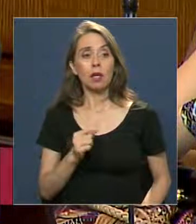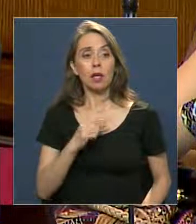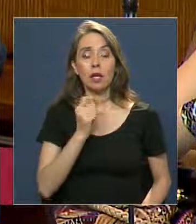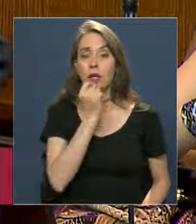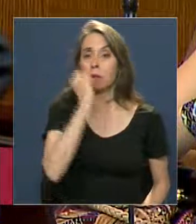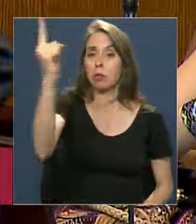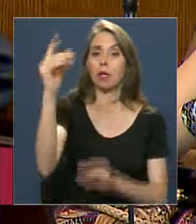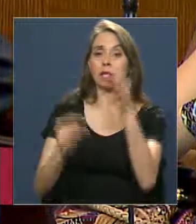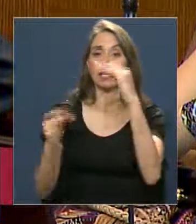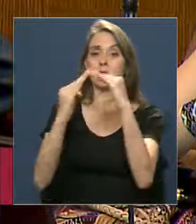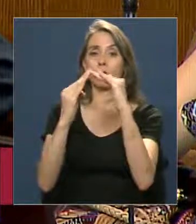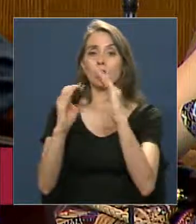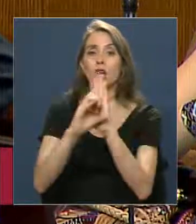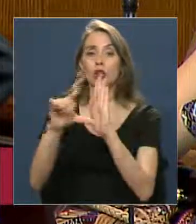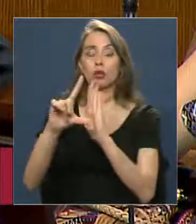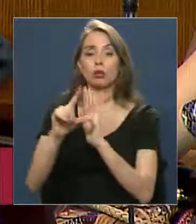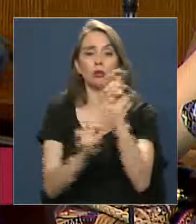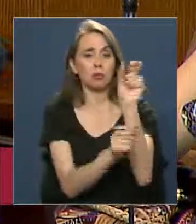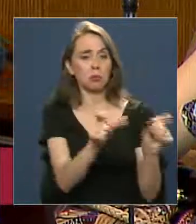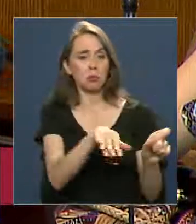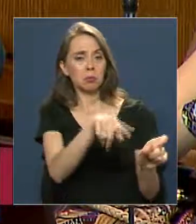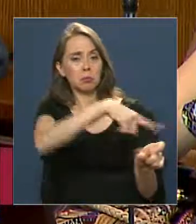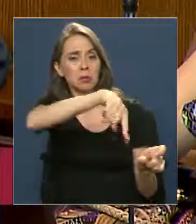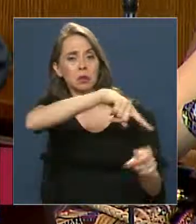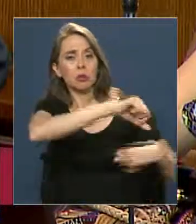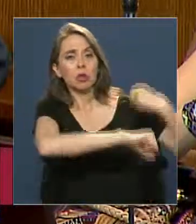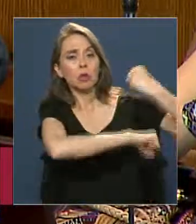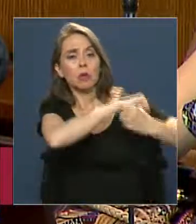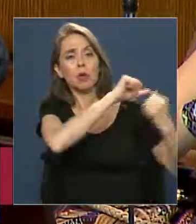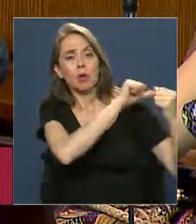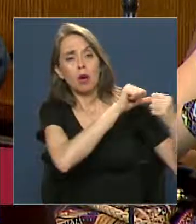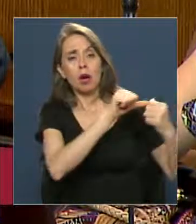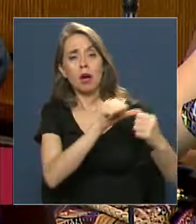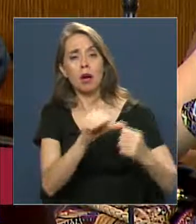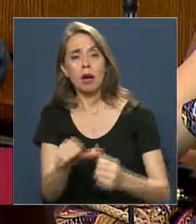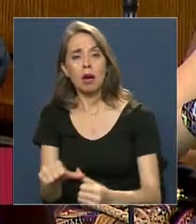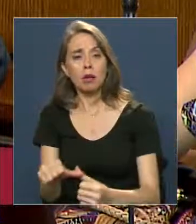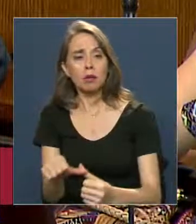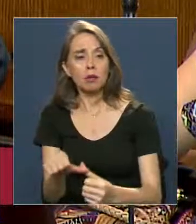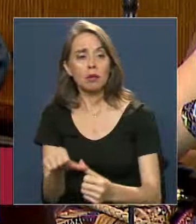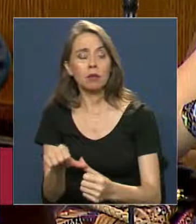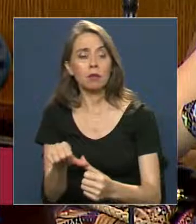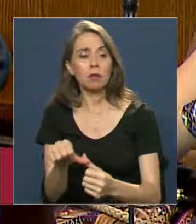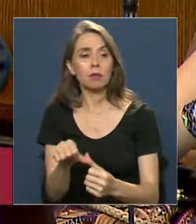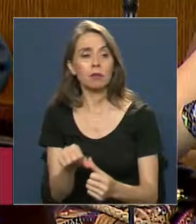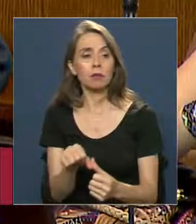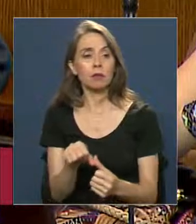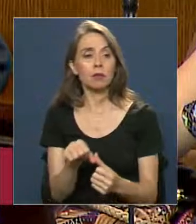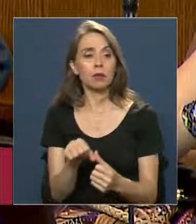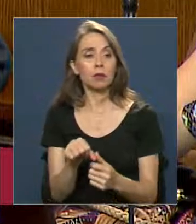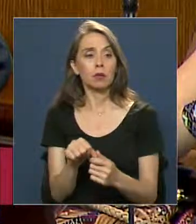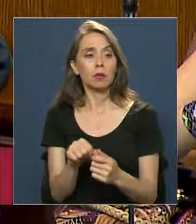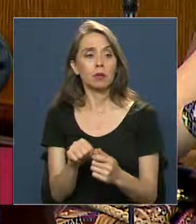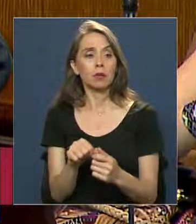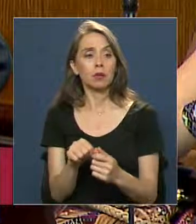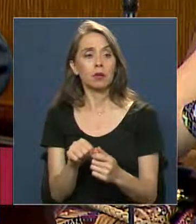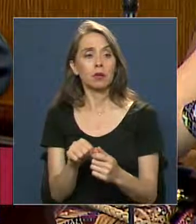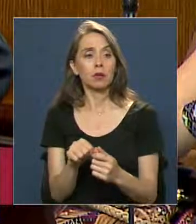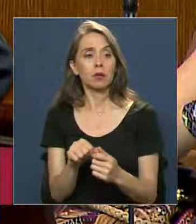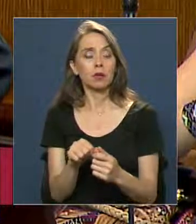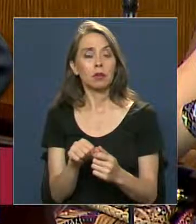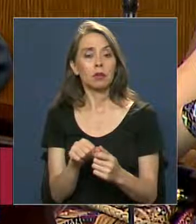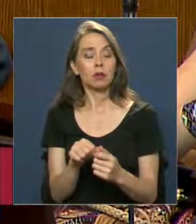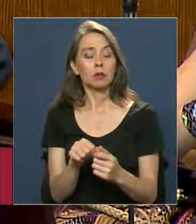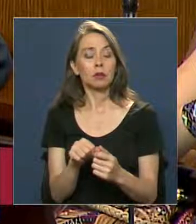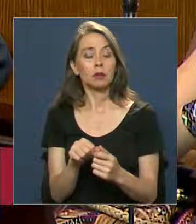Tribunal Constitucional son aquellos que por largos años en este país han no solamente